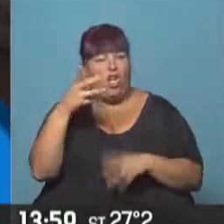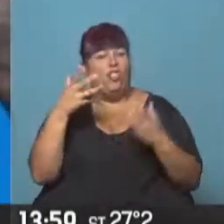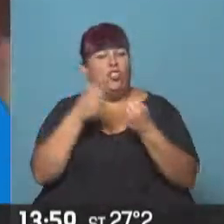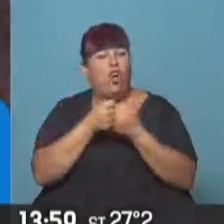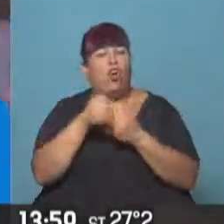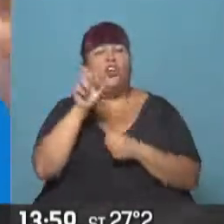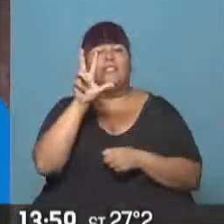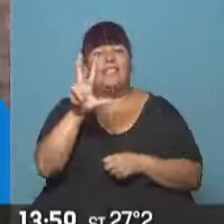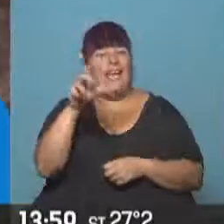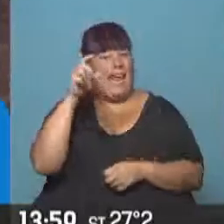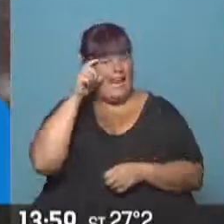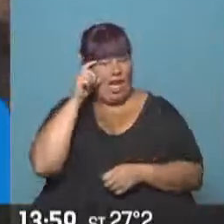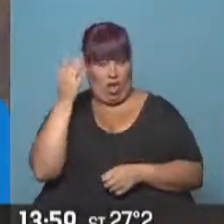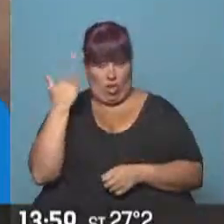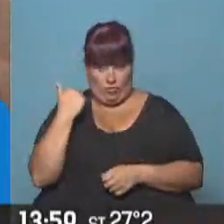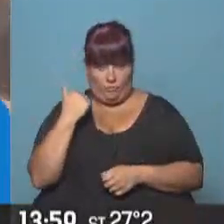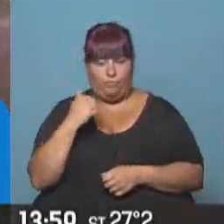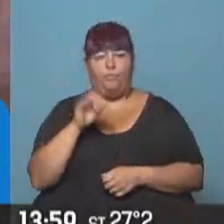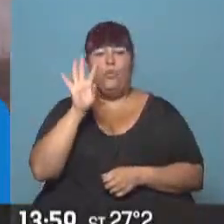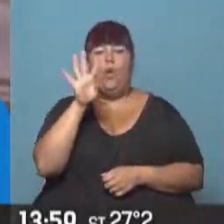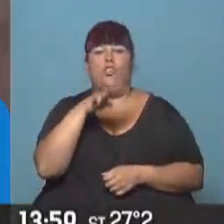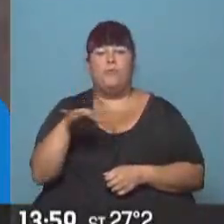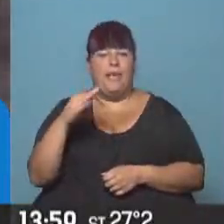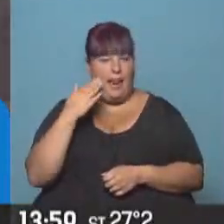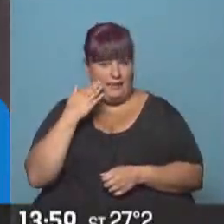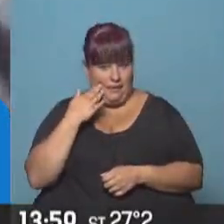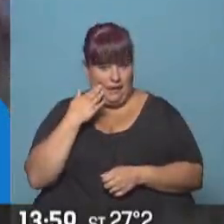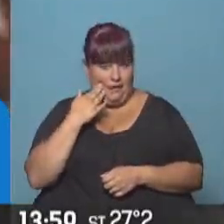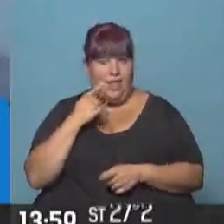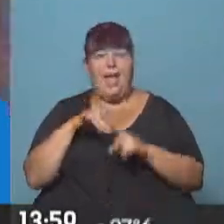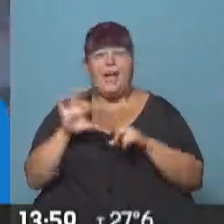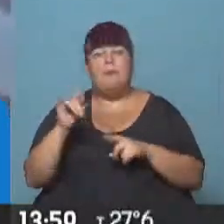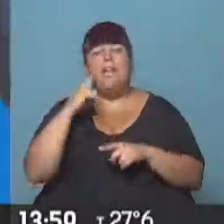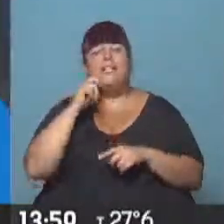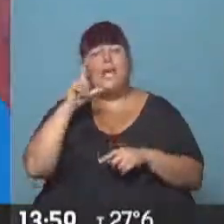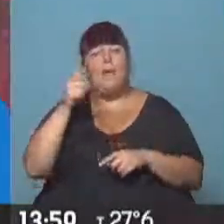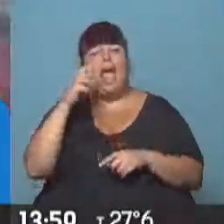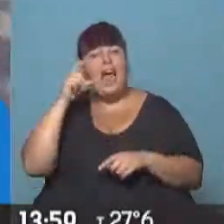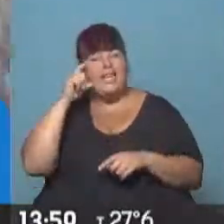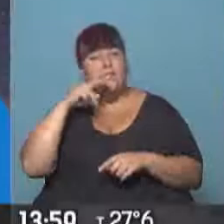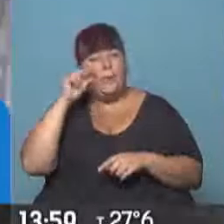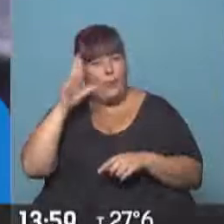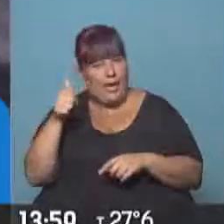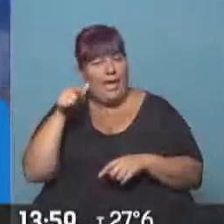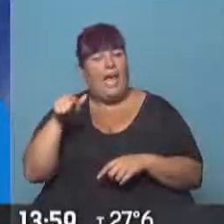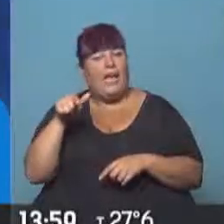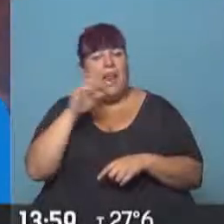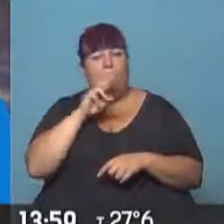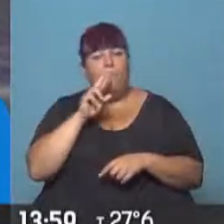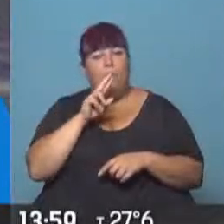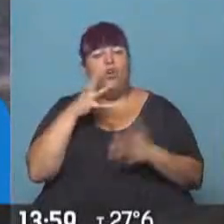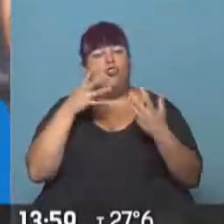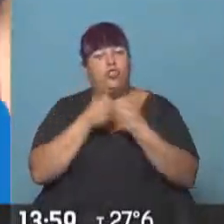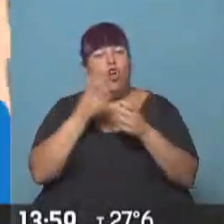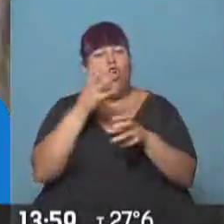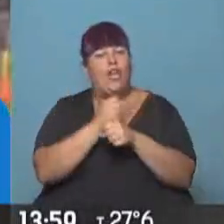embestida el día 3 de enero a las 4 y media de la tarde. Soy hermano de Isabel Arce Vera, ella fue